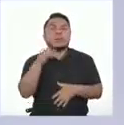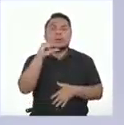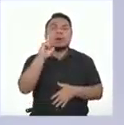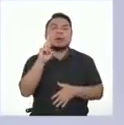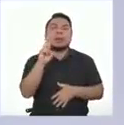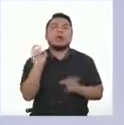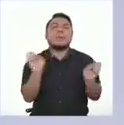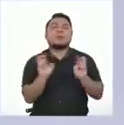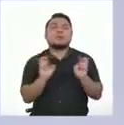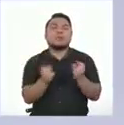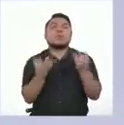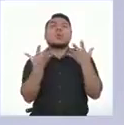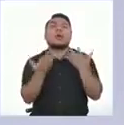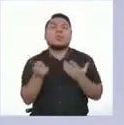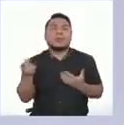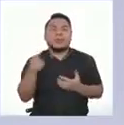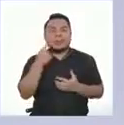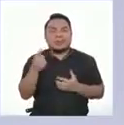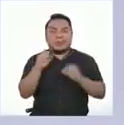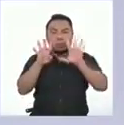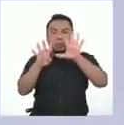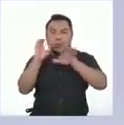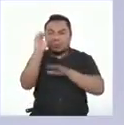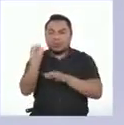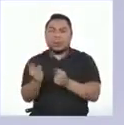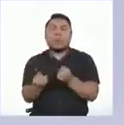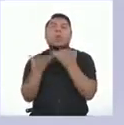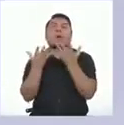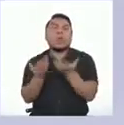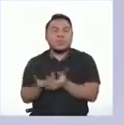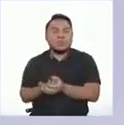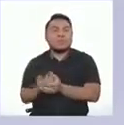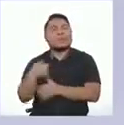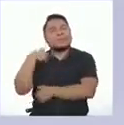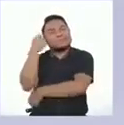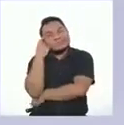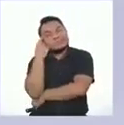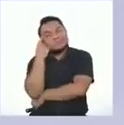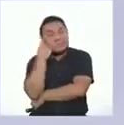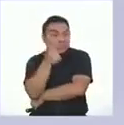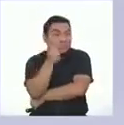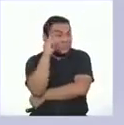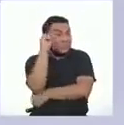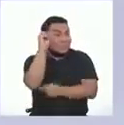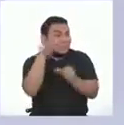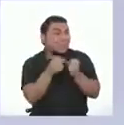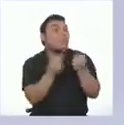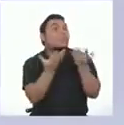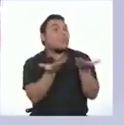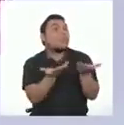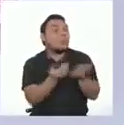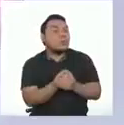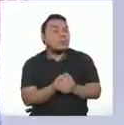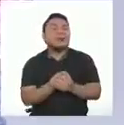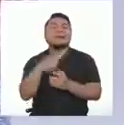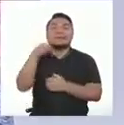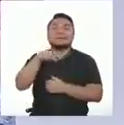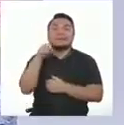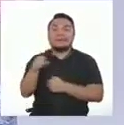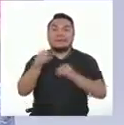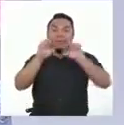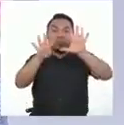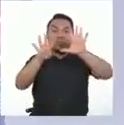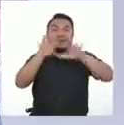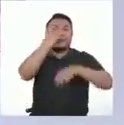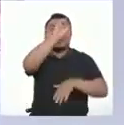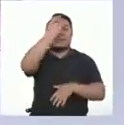de proteína es ese 9%. ¿Recuerdan cómo calcularlo? Los 9 cuadraditos